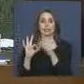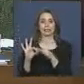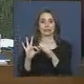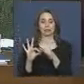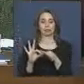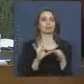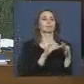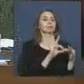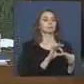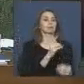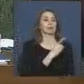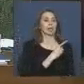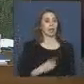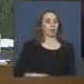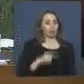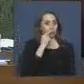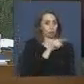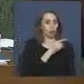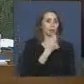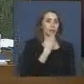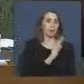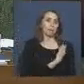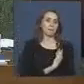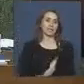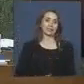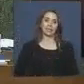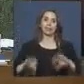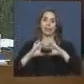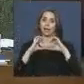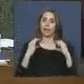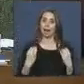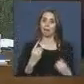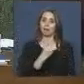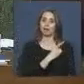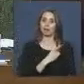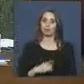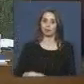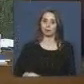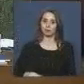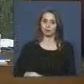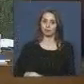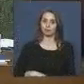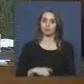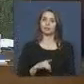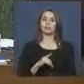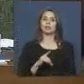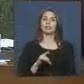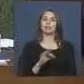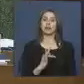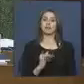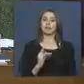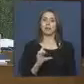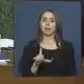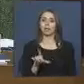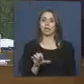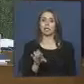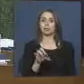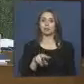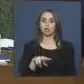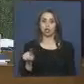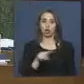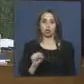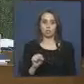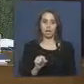Gracias, diputado y presidente de la Cámara de Diputados. Fidel Espinosa. Los